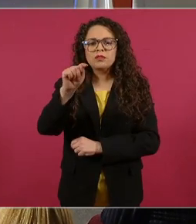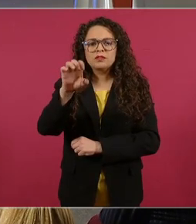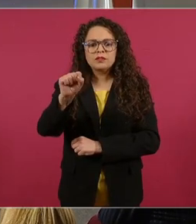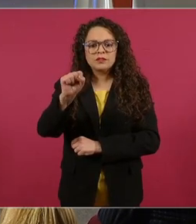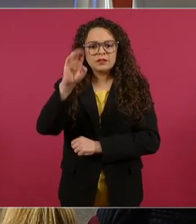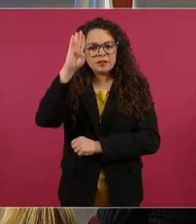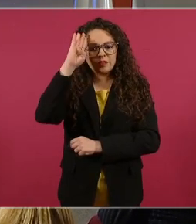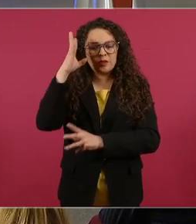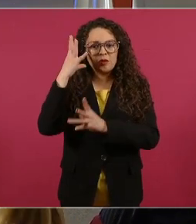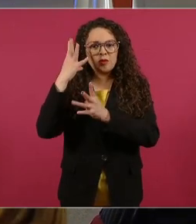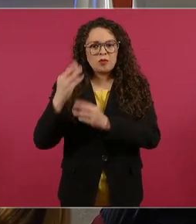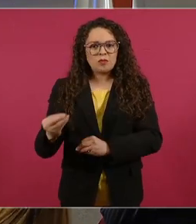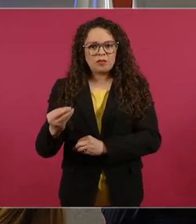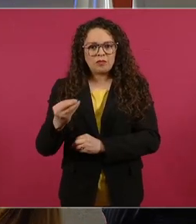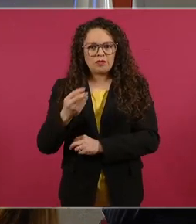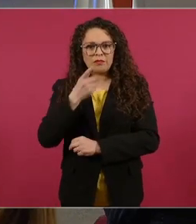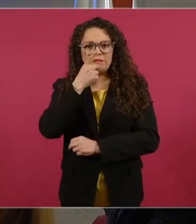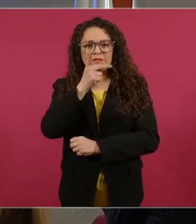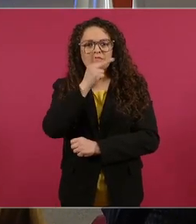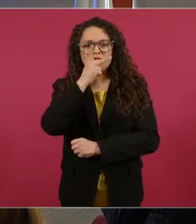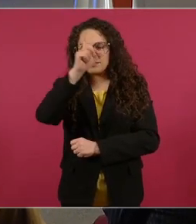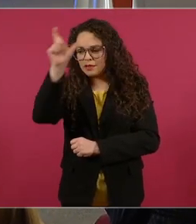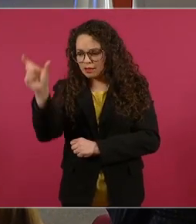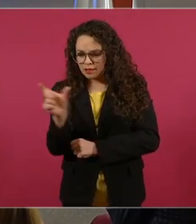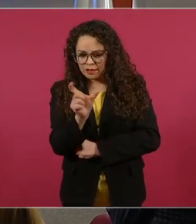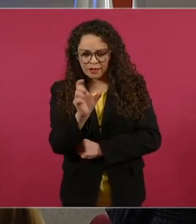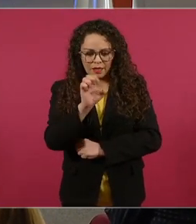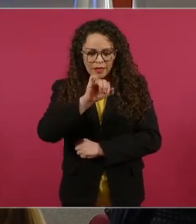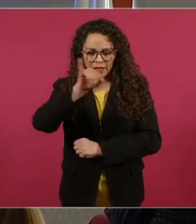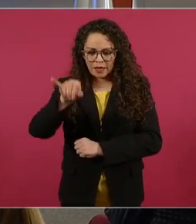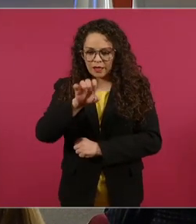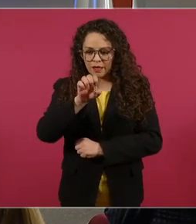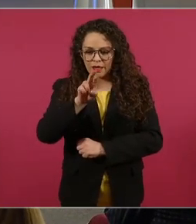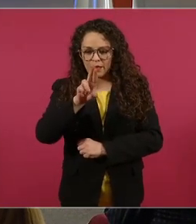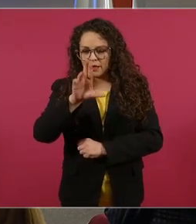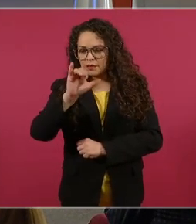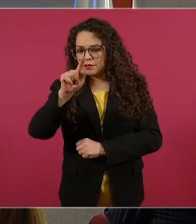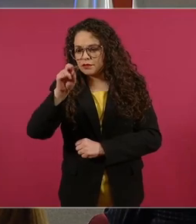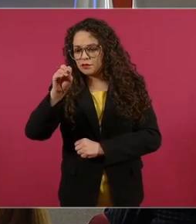ejércitos de bots. A ver, pruebas.